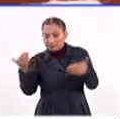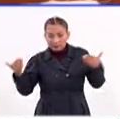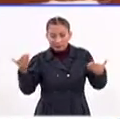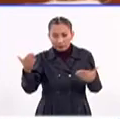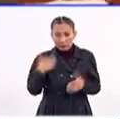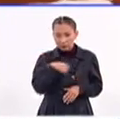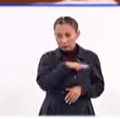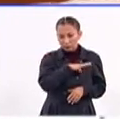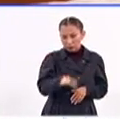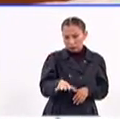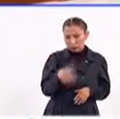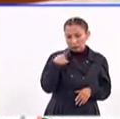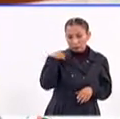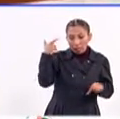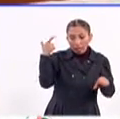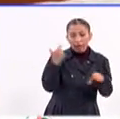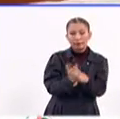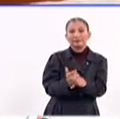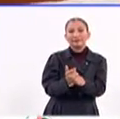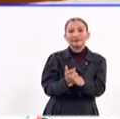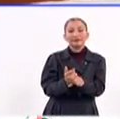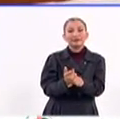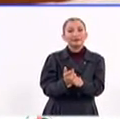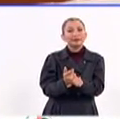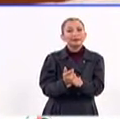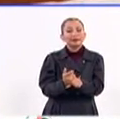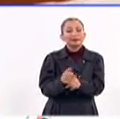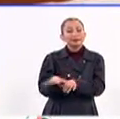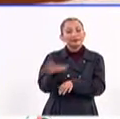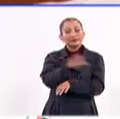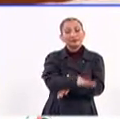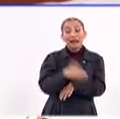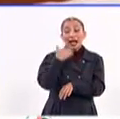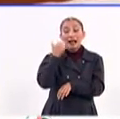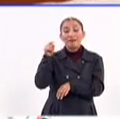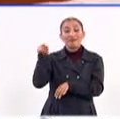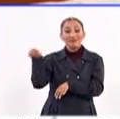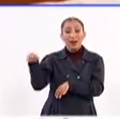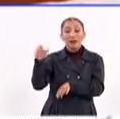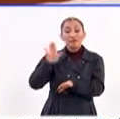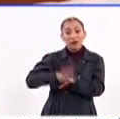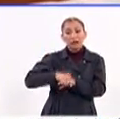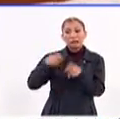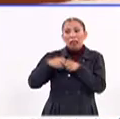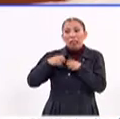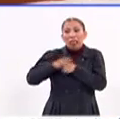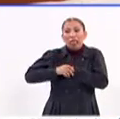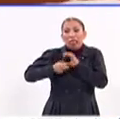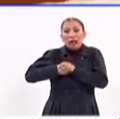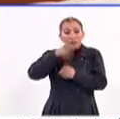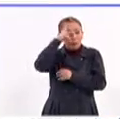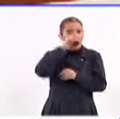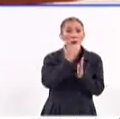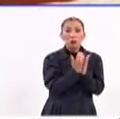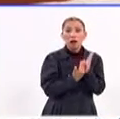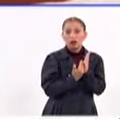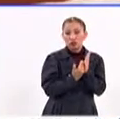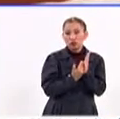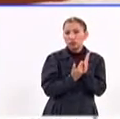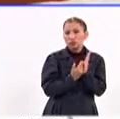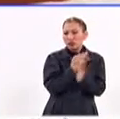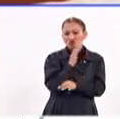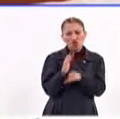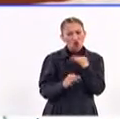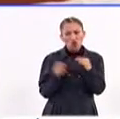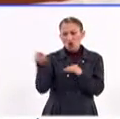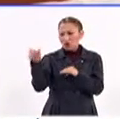En general, pues descubrimos que los alemanes son más ansiosos que los mexicanos. En